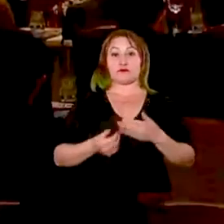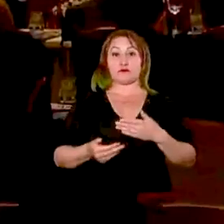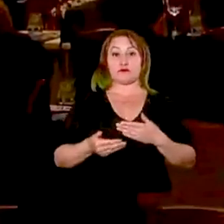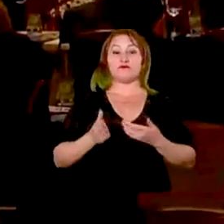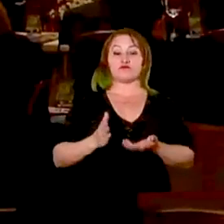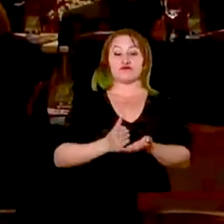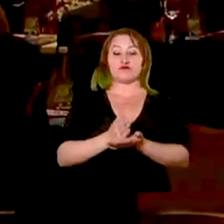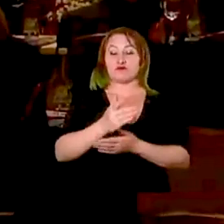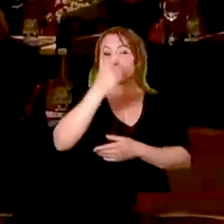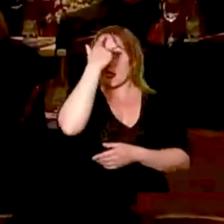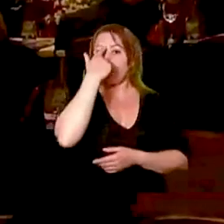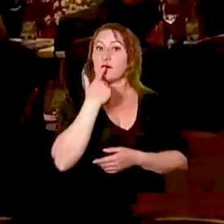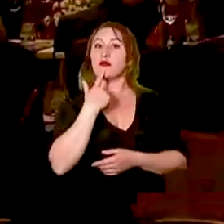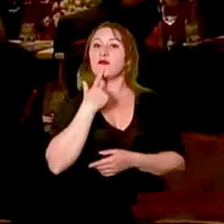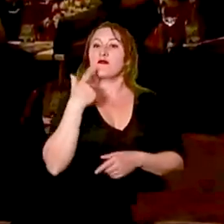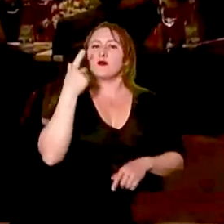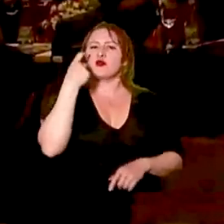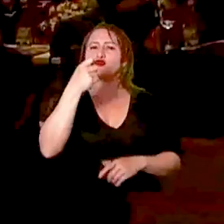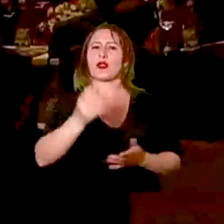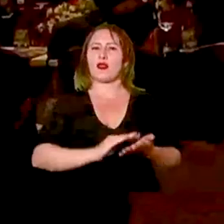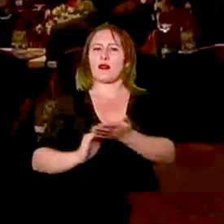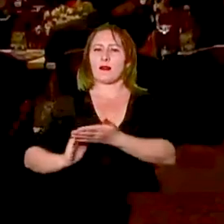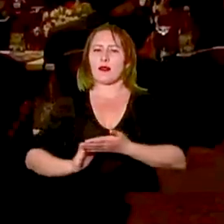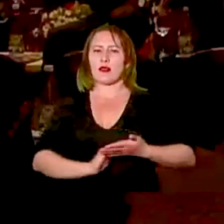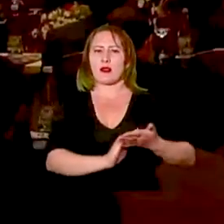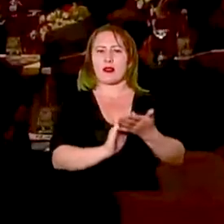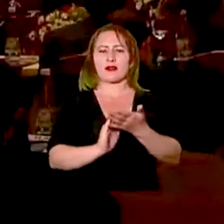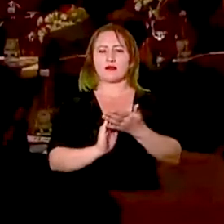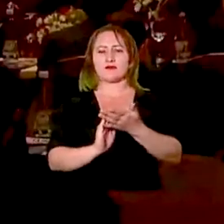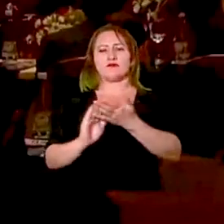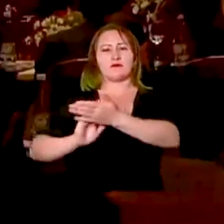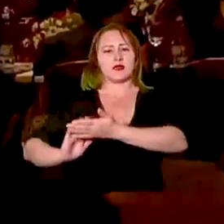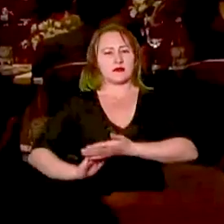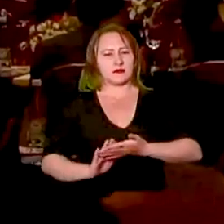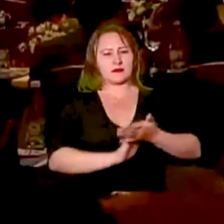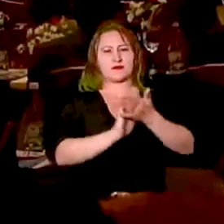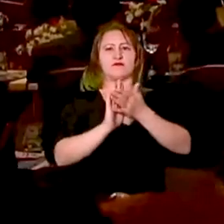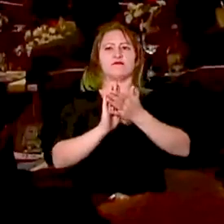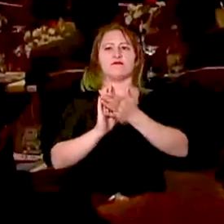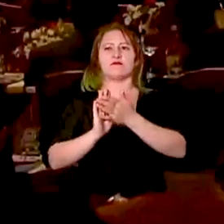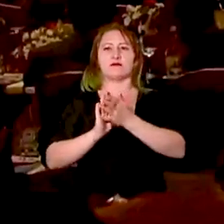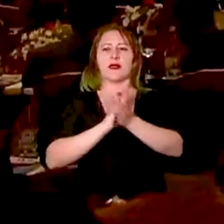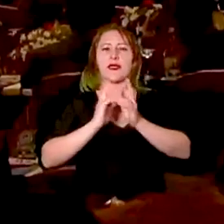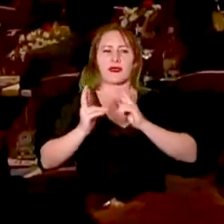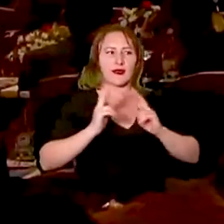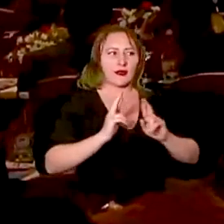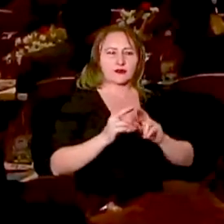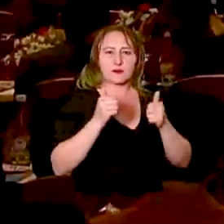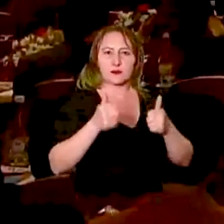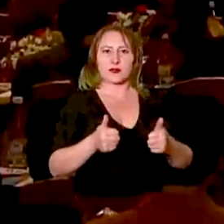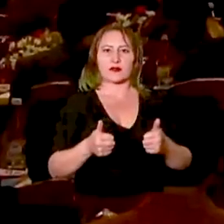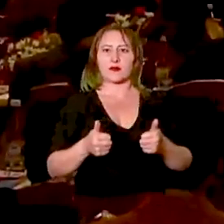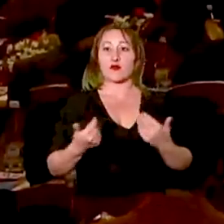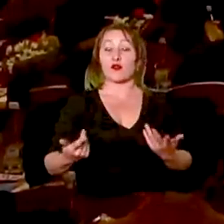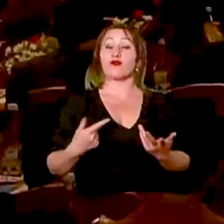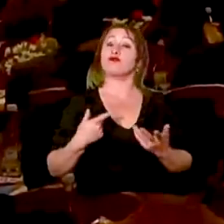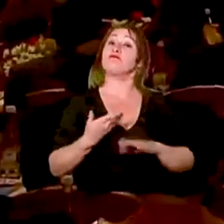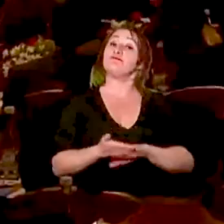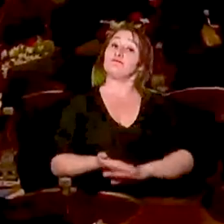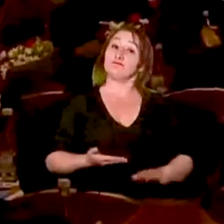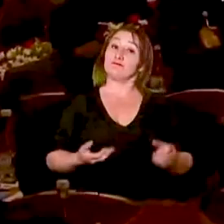mantendremos el perfil de buscar la conciliación y la reconciliación, pero tener igualmente mano